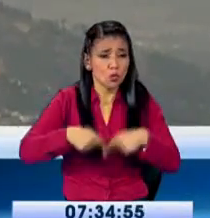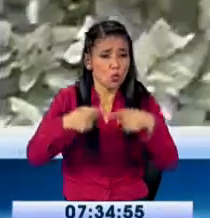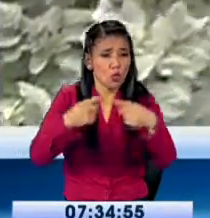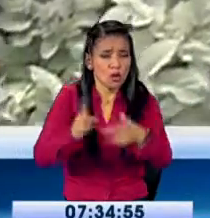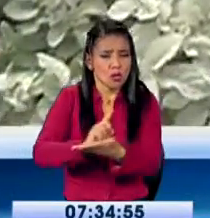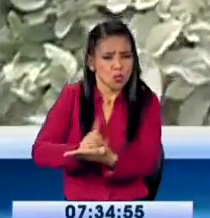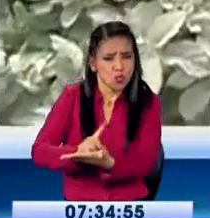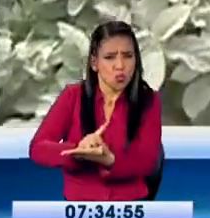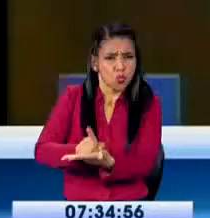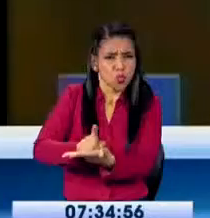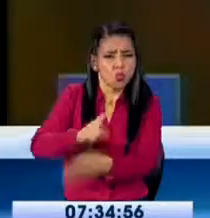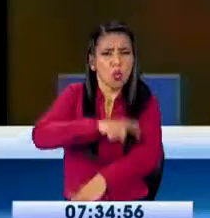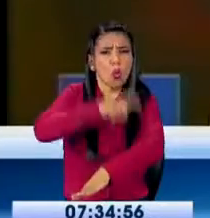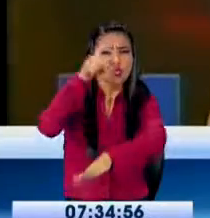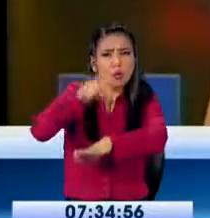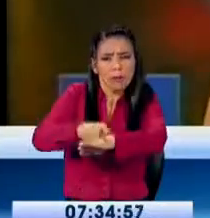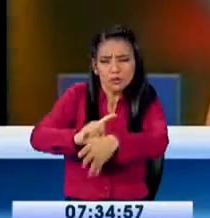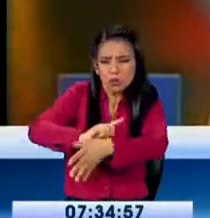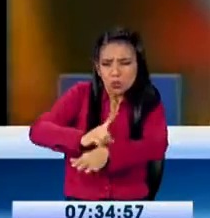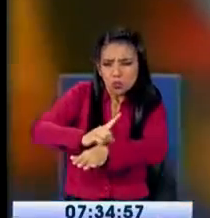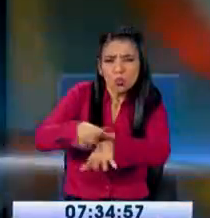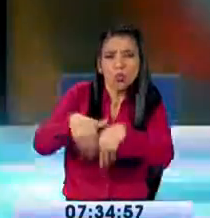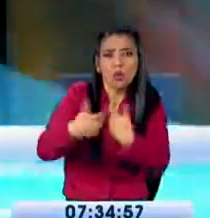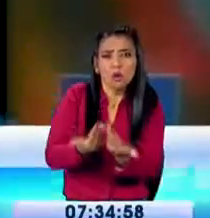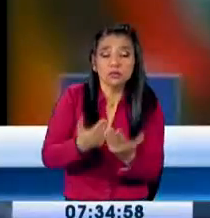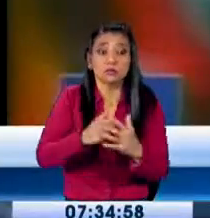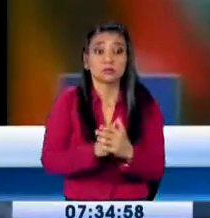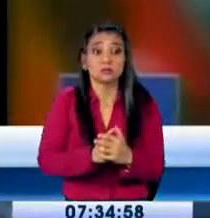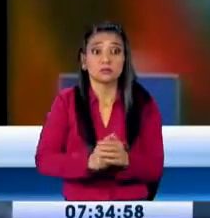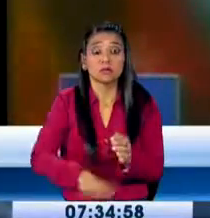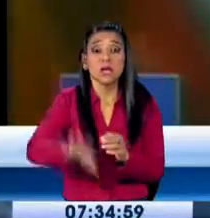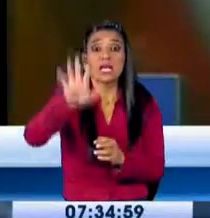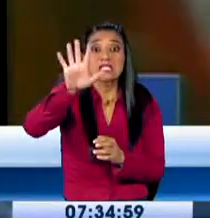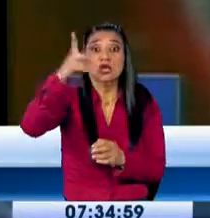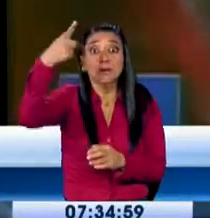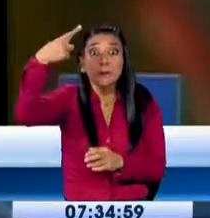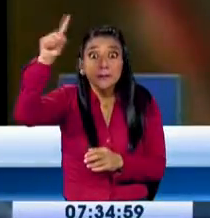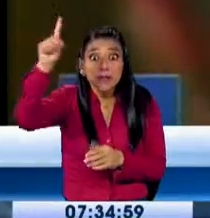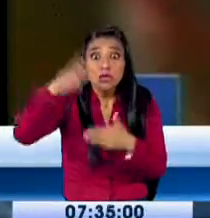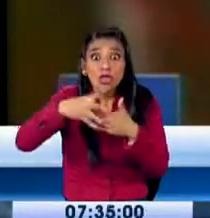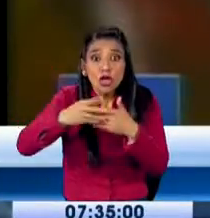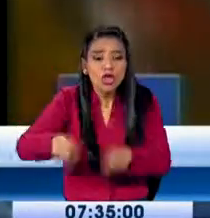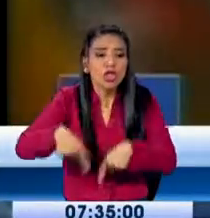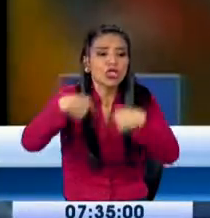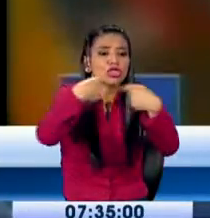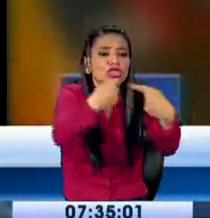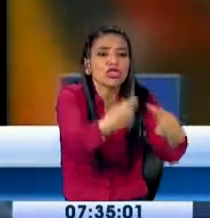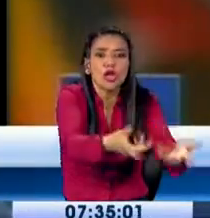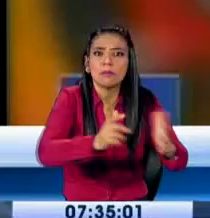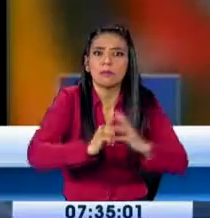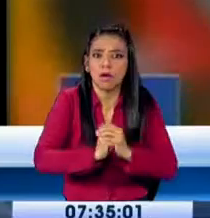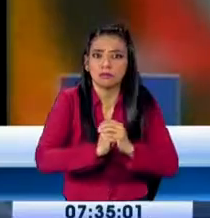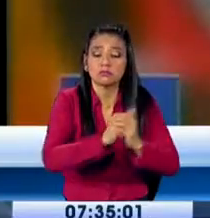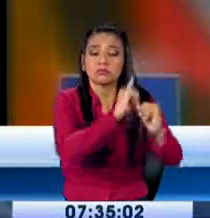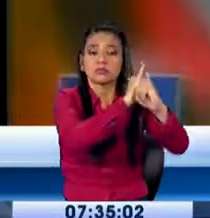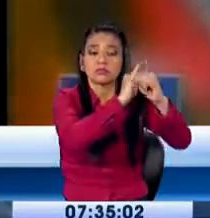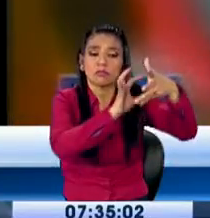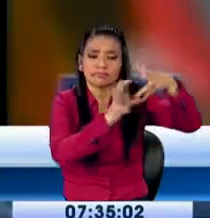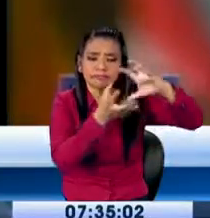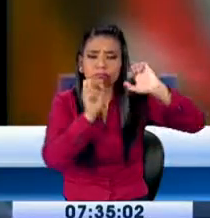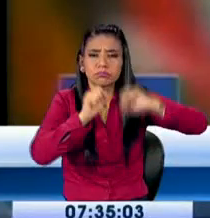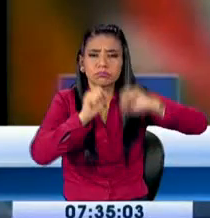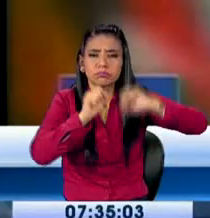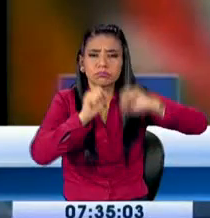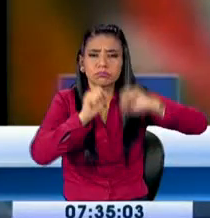monitoreo del volcán Cotopaxi. 5 millones al Instituto Geofísico, que nos permiten un monitoreo muy cercano del